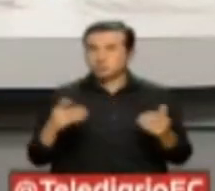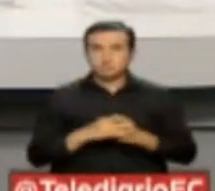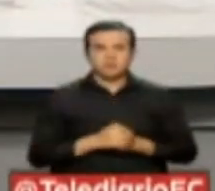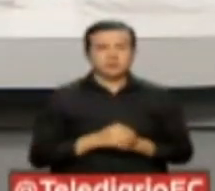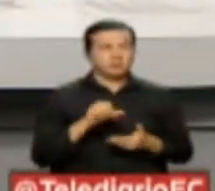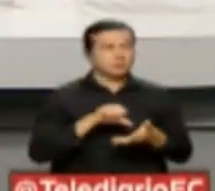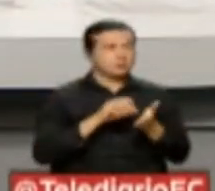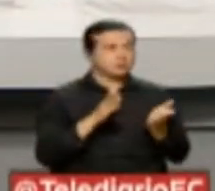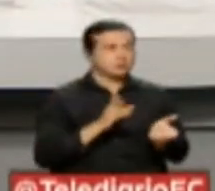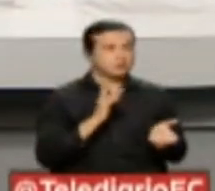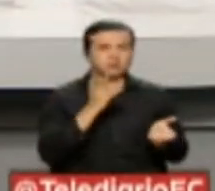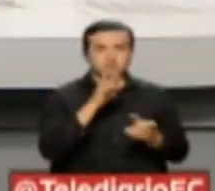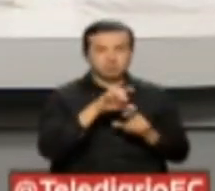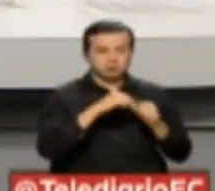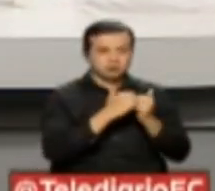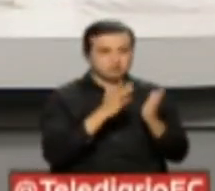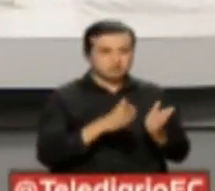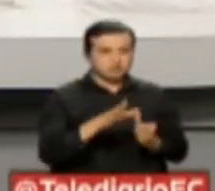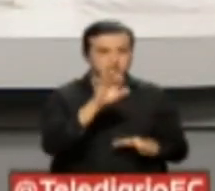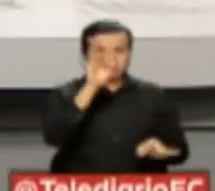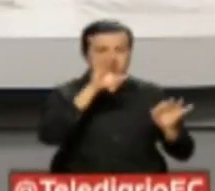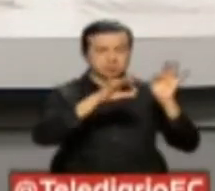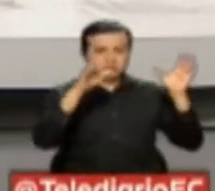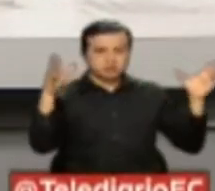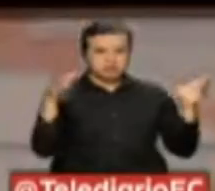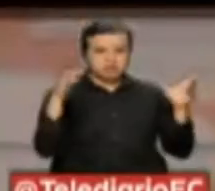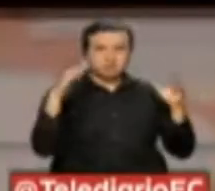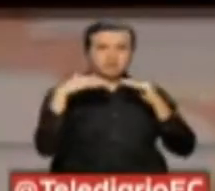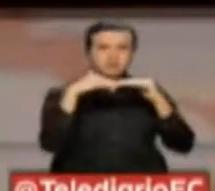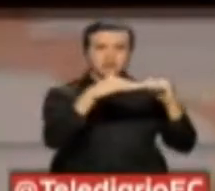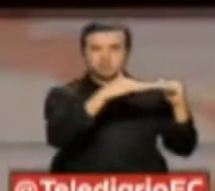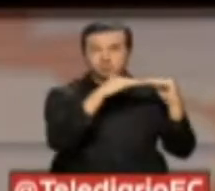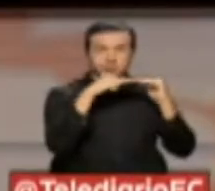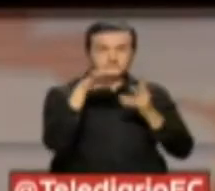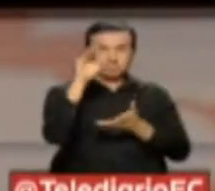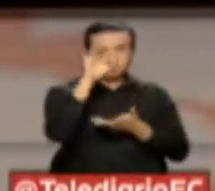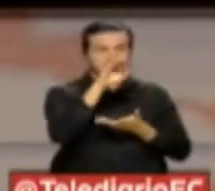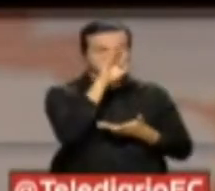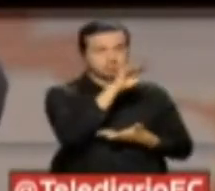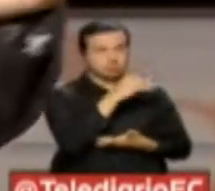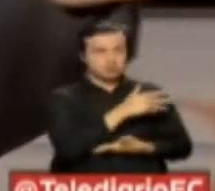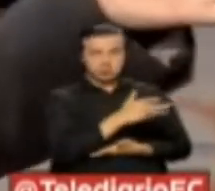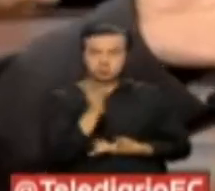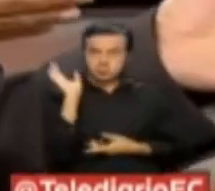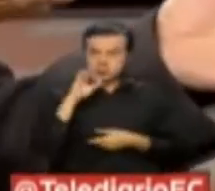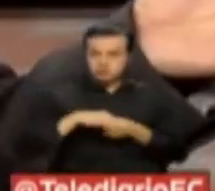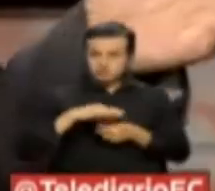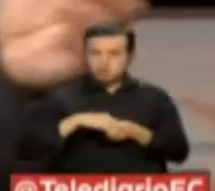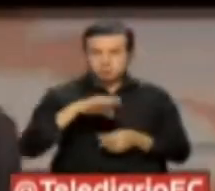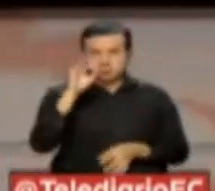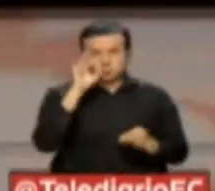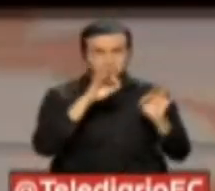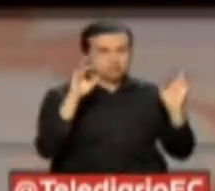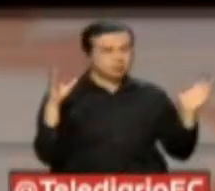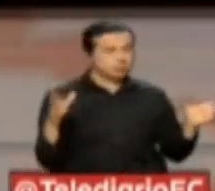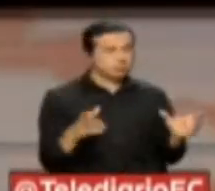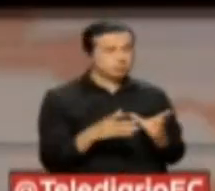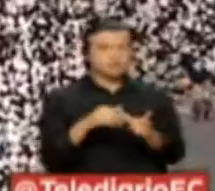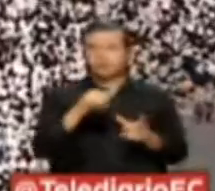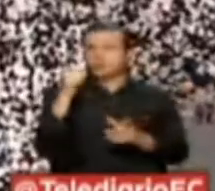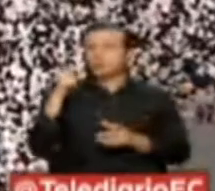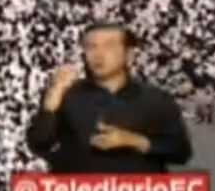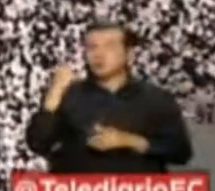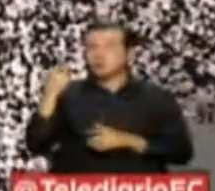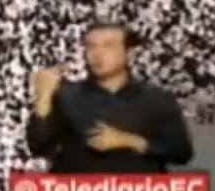ciudadana estatalmente los asambleístas después lo que es democracia representativa ahí está la politización las